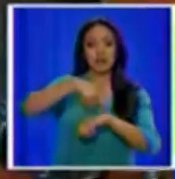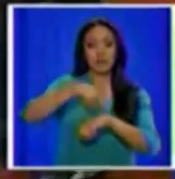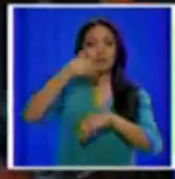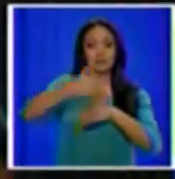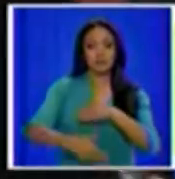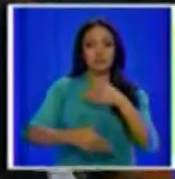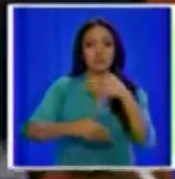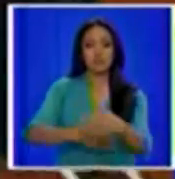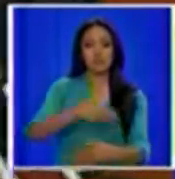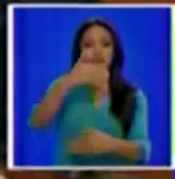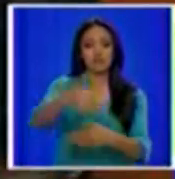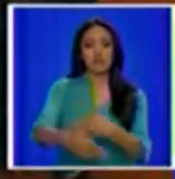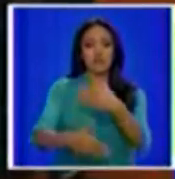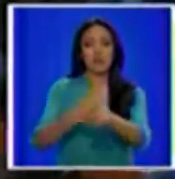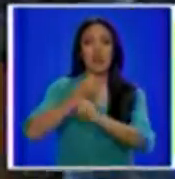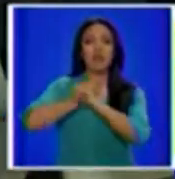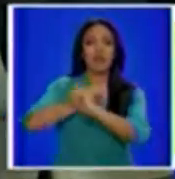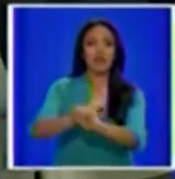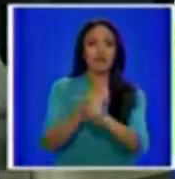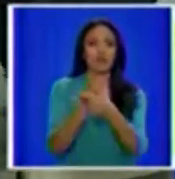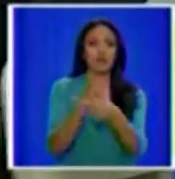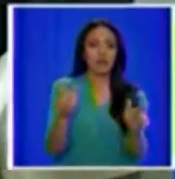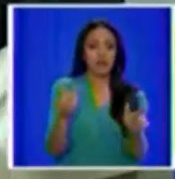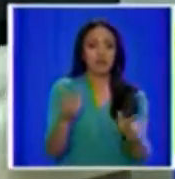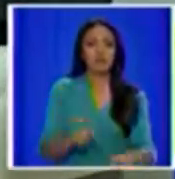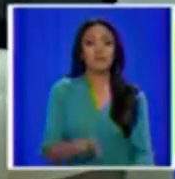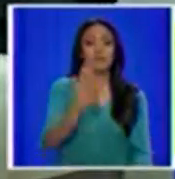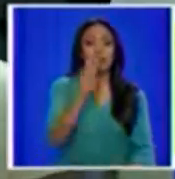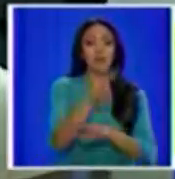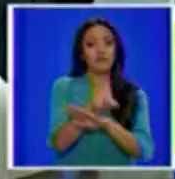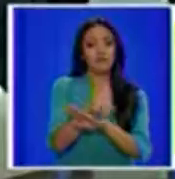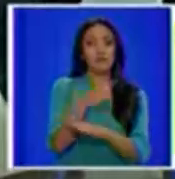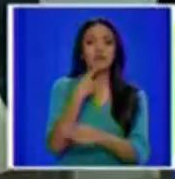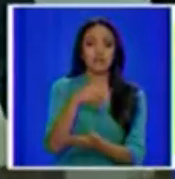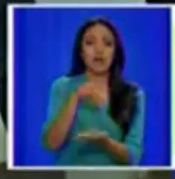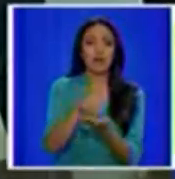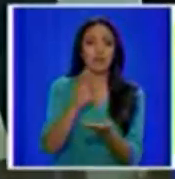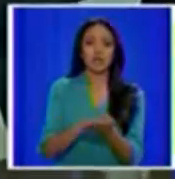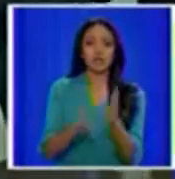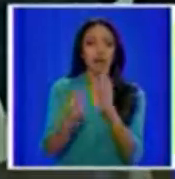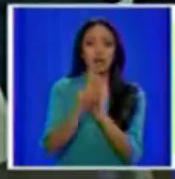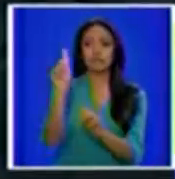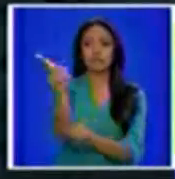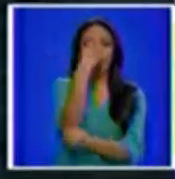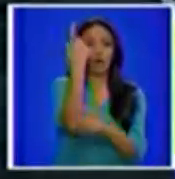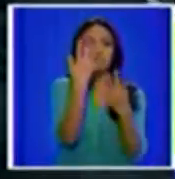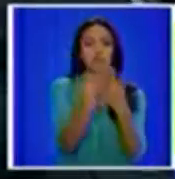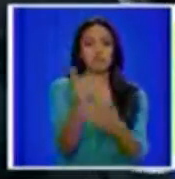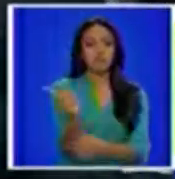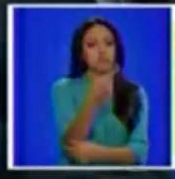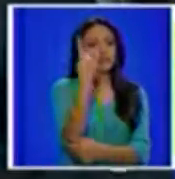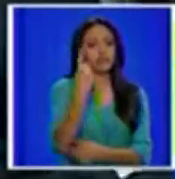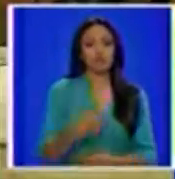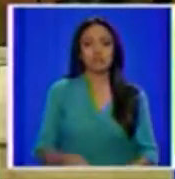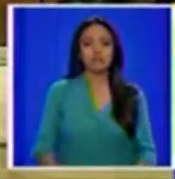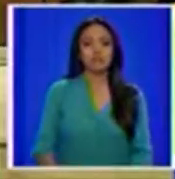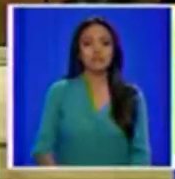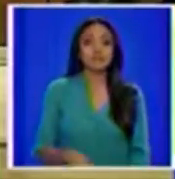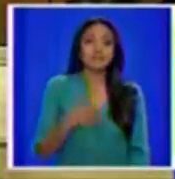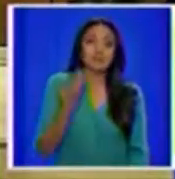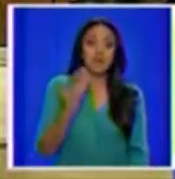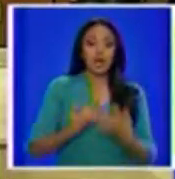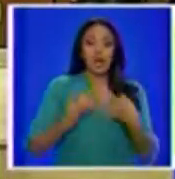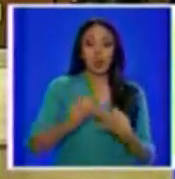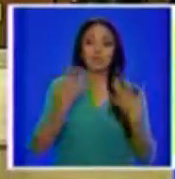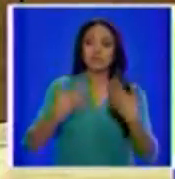con la que podía defenderse en libertad. La fiscal pidió que se aplique la ley y se dicte en su contra prisión preventiva. El juez